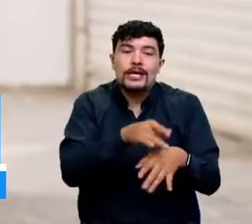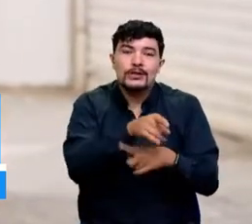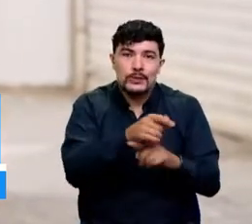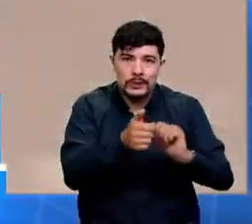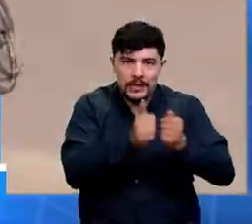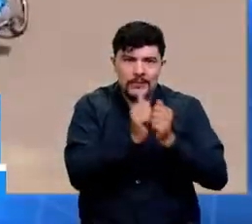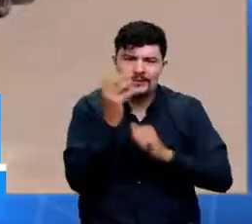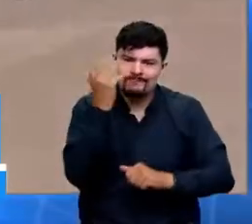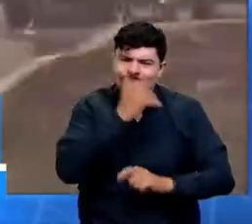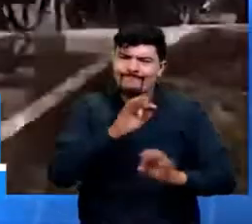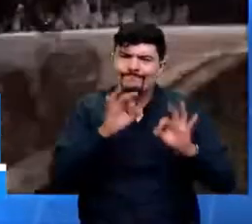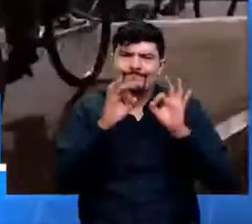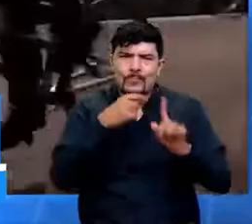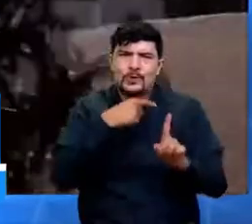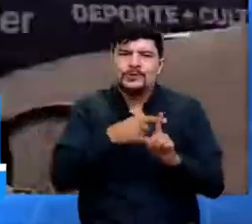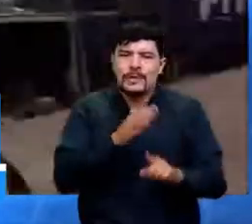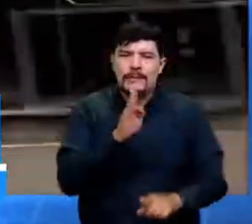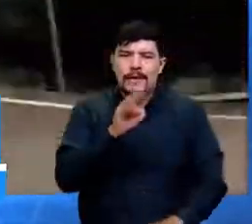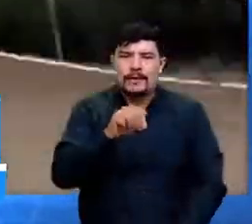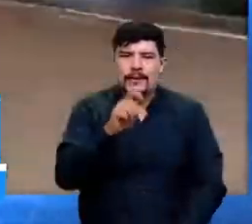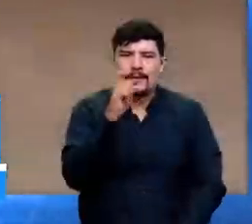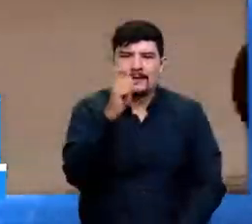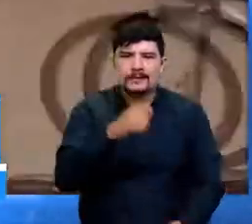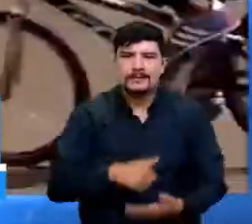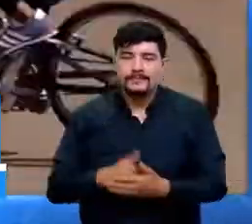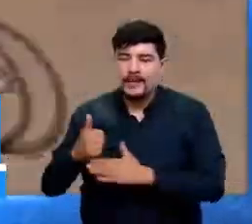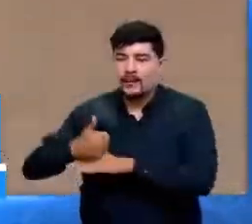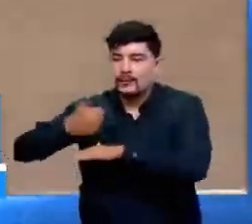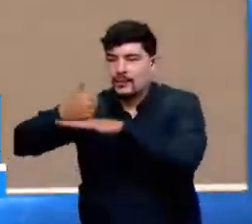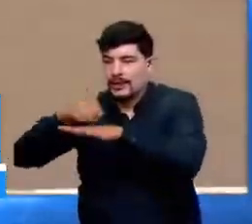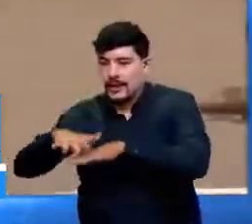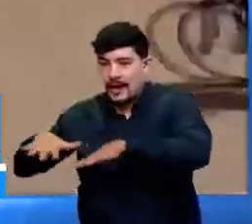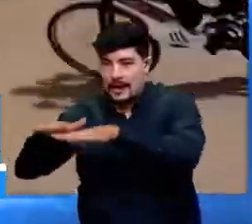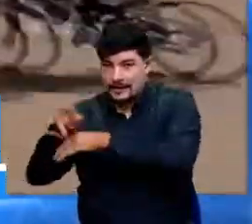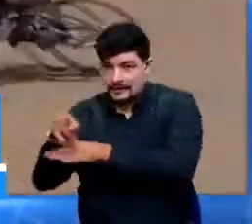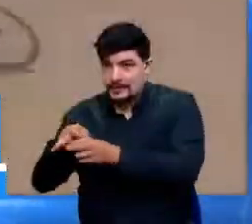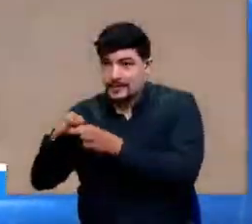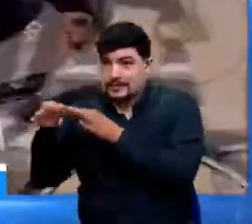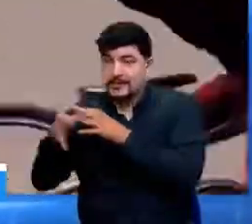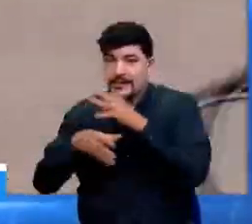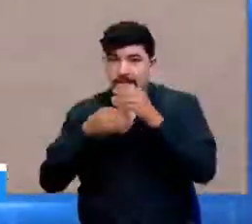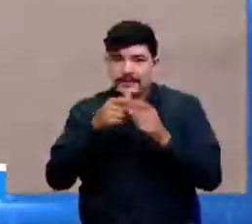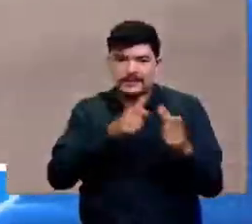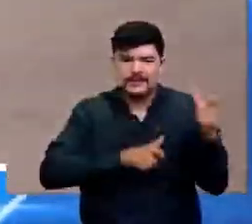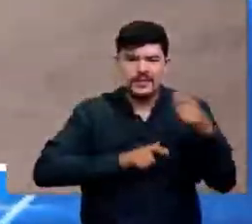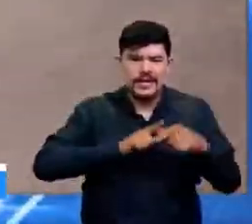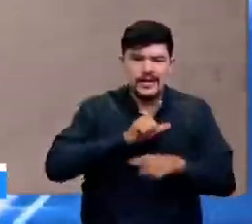del BMX. Las autoridades locales y los dirigentes deportivos del BMX